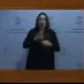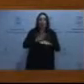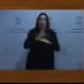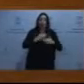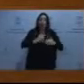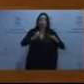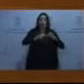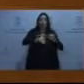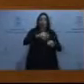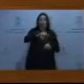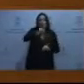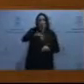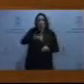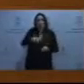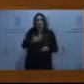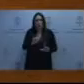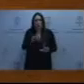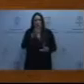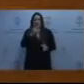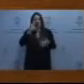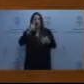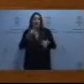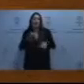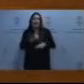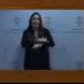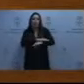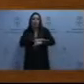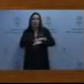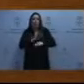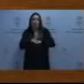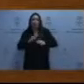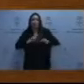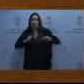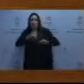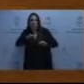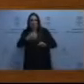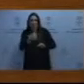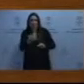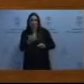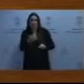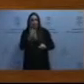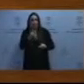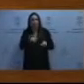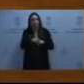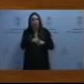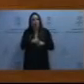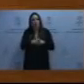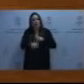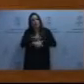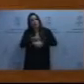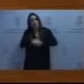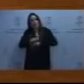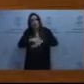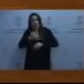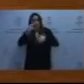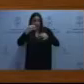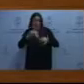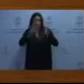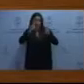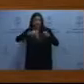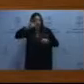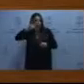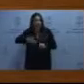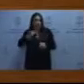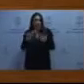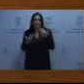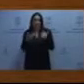siquiera se está hablando sobre lo que realmente es un Gobierno cameral, sino que es un anzuelo para que no hablemos de lo realmente importante, que es el motivo de